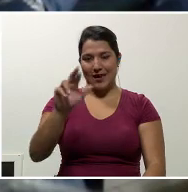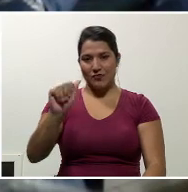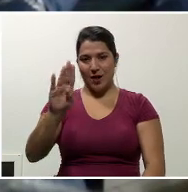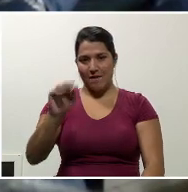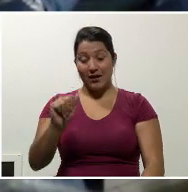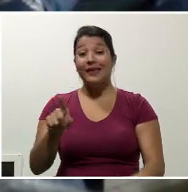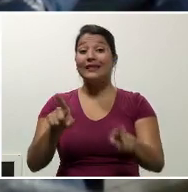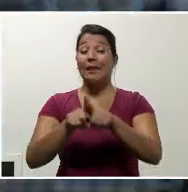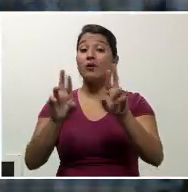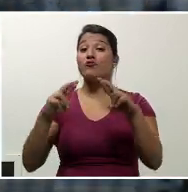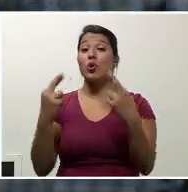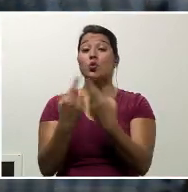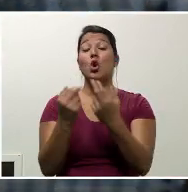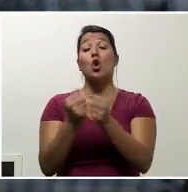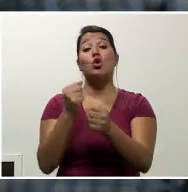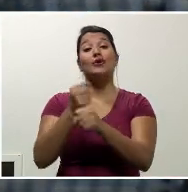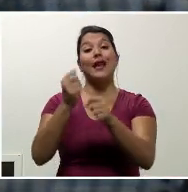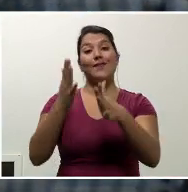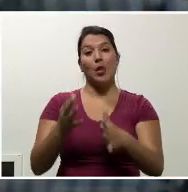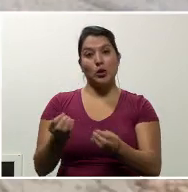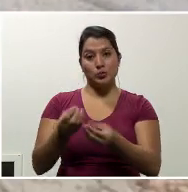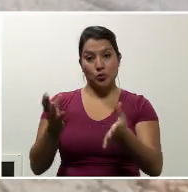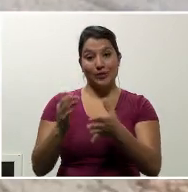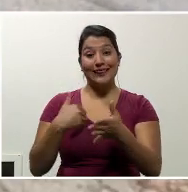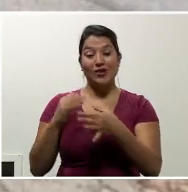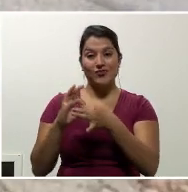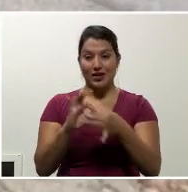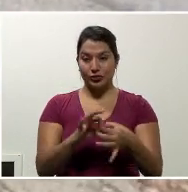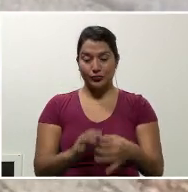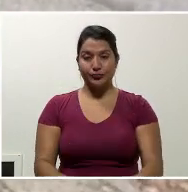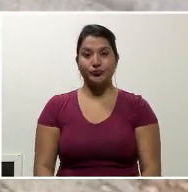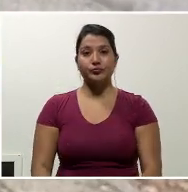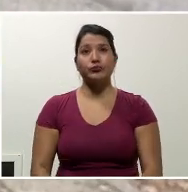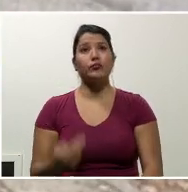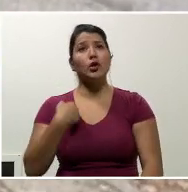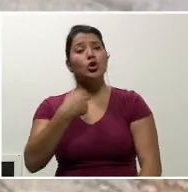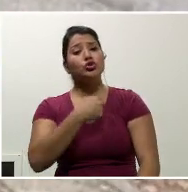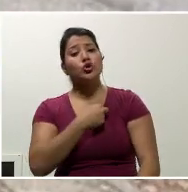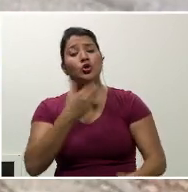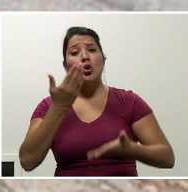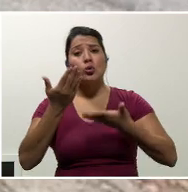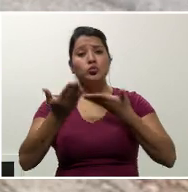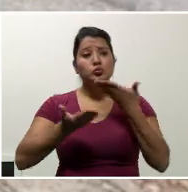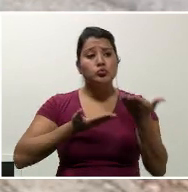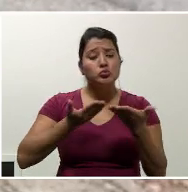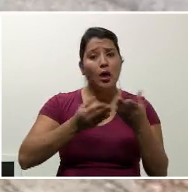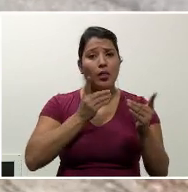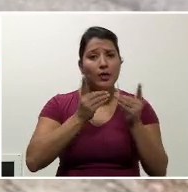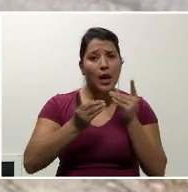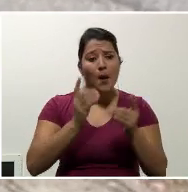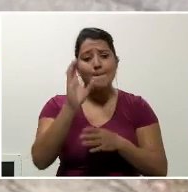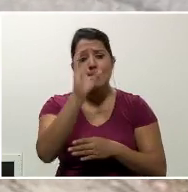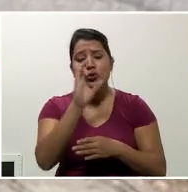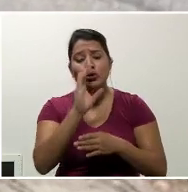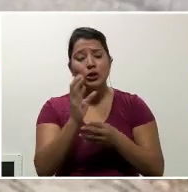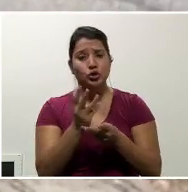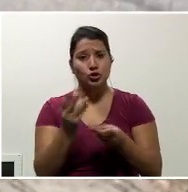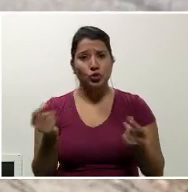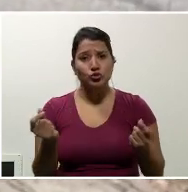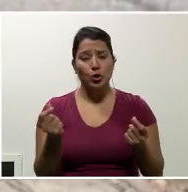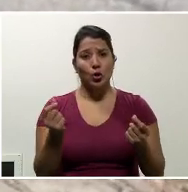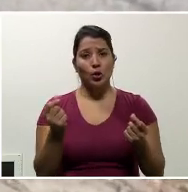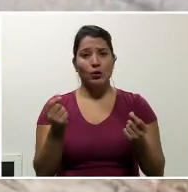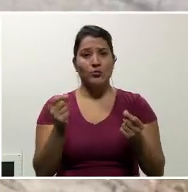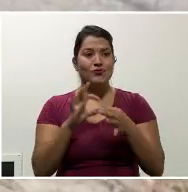funcionarios públicos vinculados con los territorios. Estamos dialogando y buscando soluciones expeditas a las